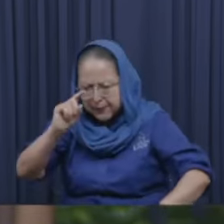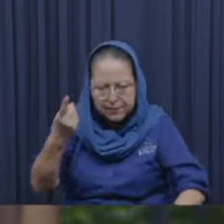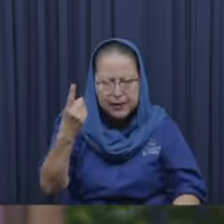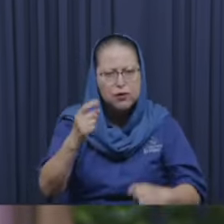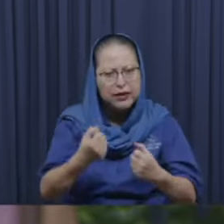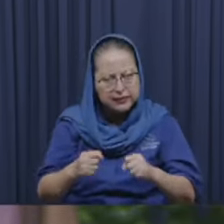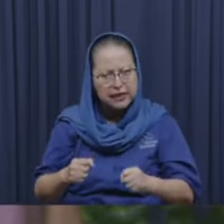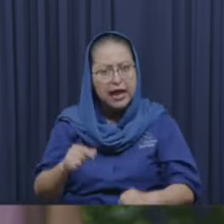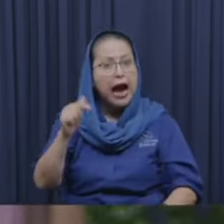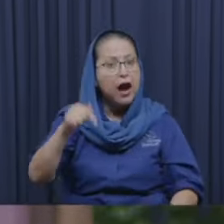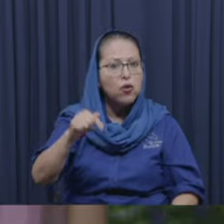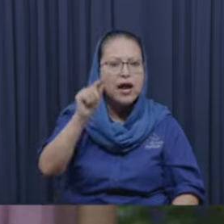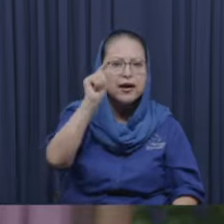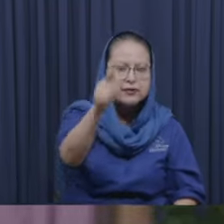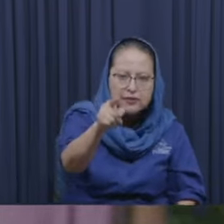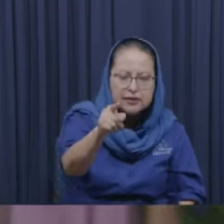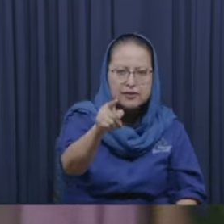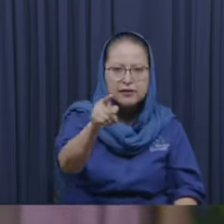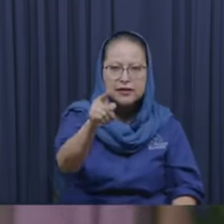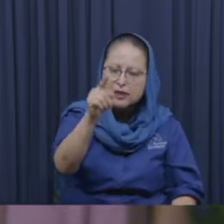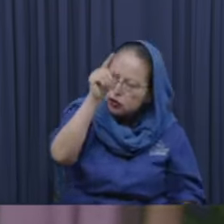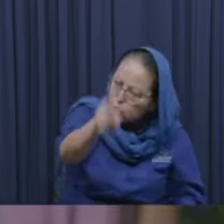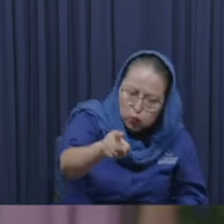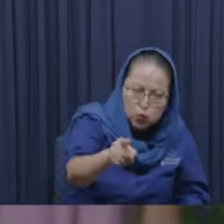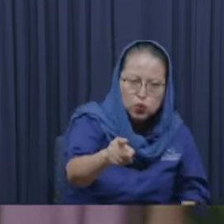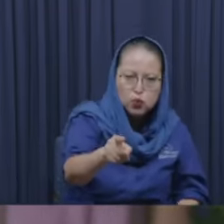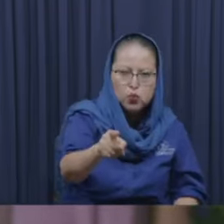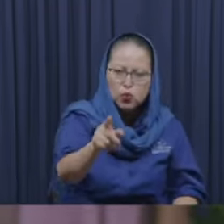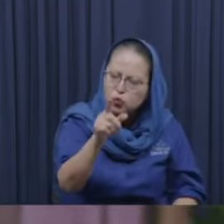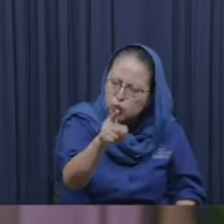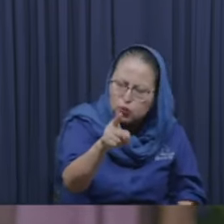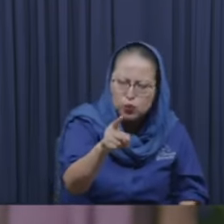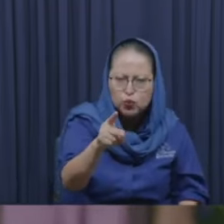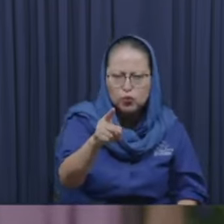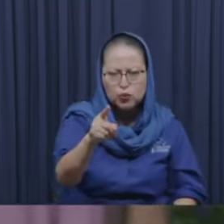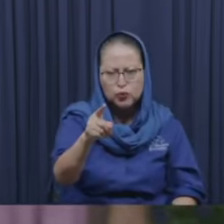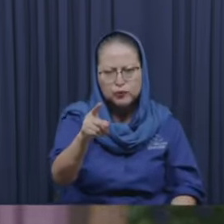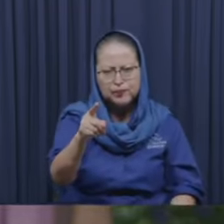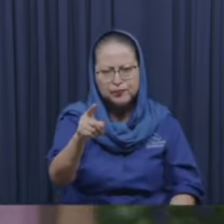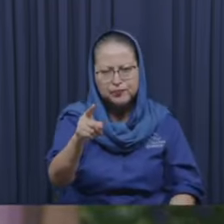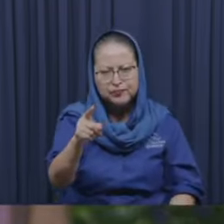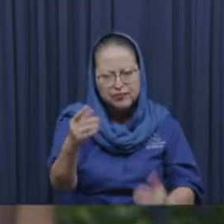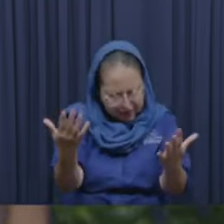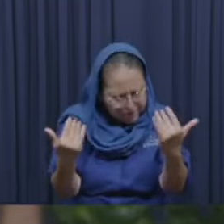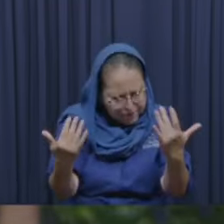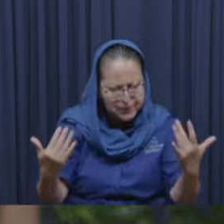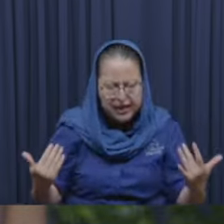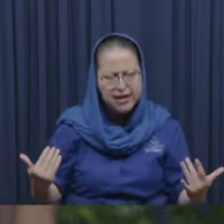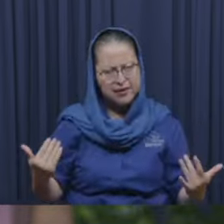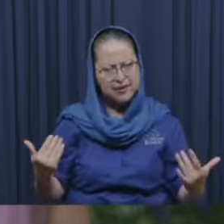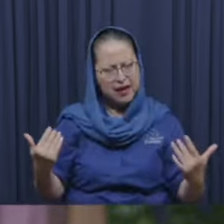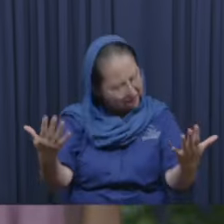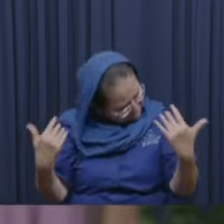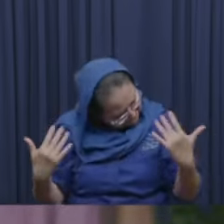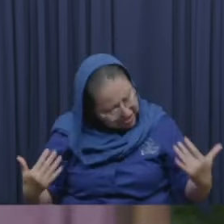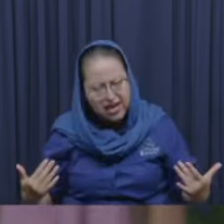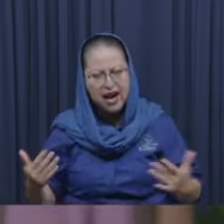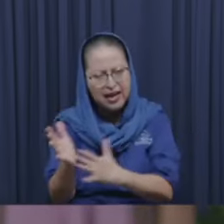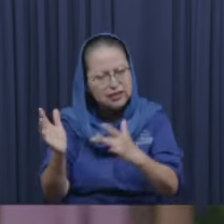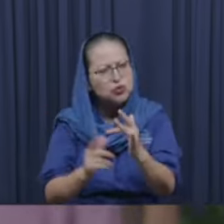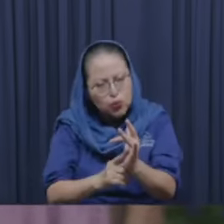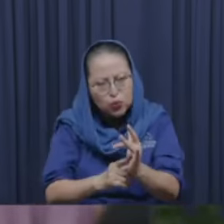pido amigo que se acerque acérquese y venga a recibir a